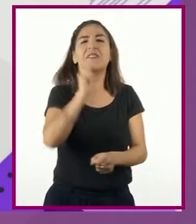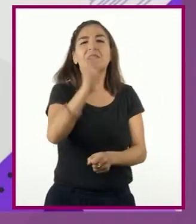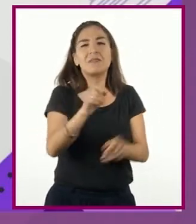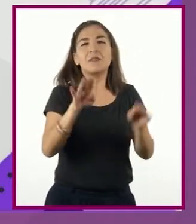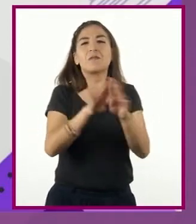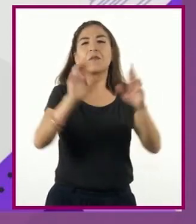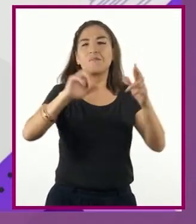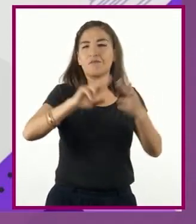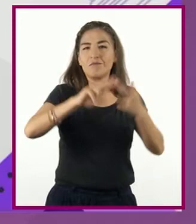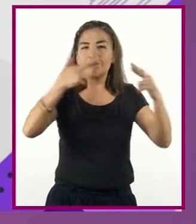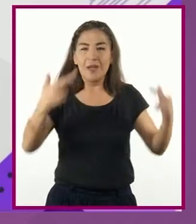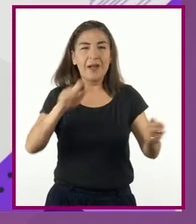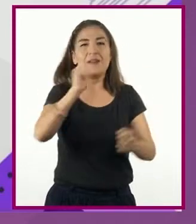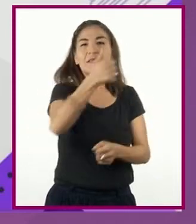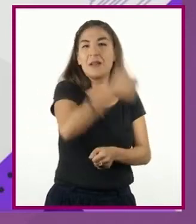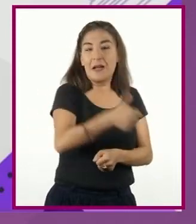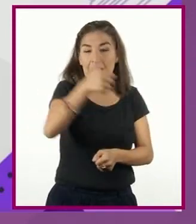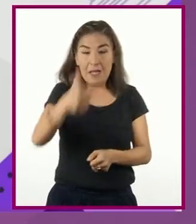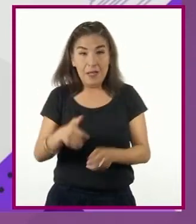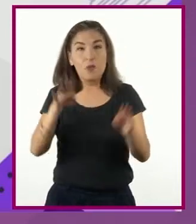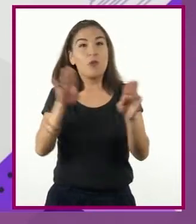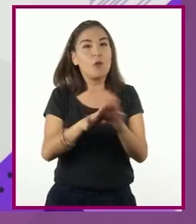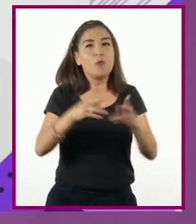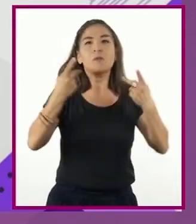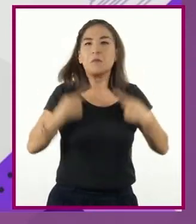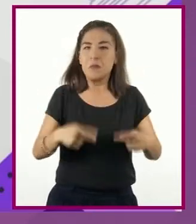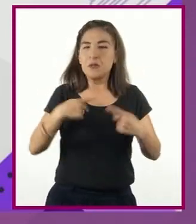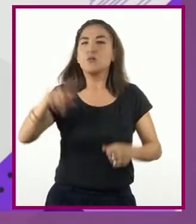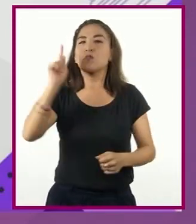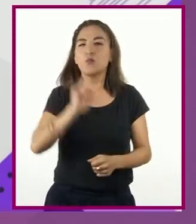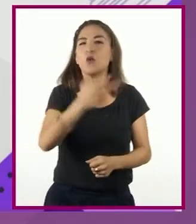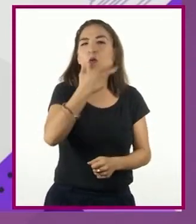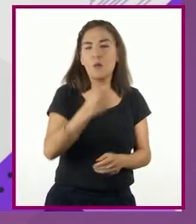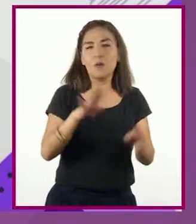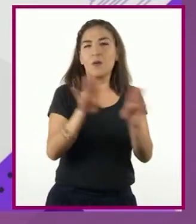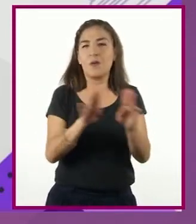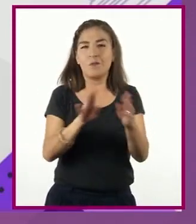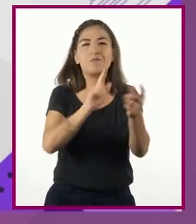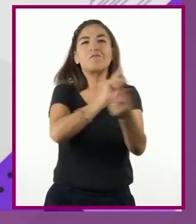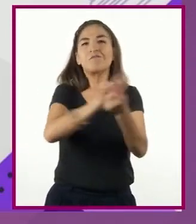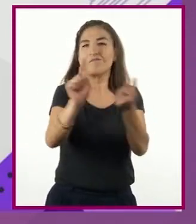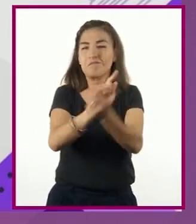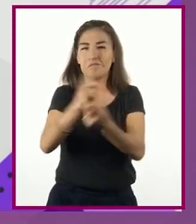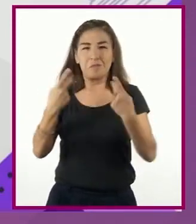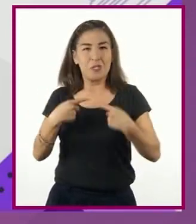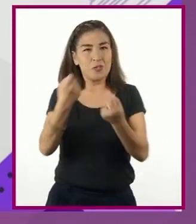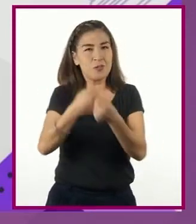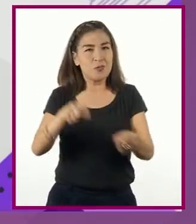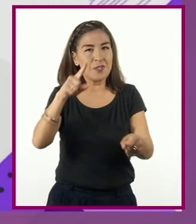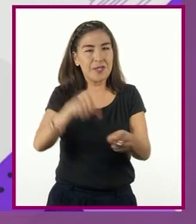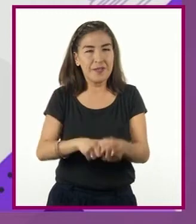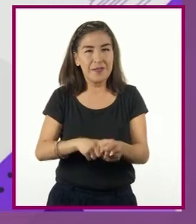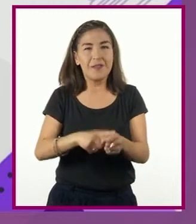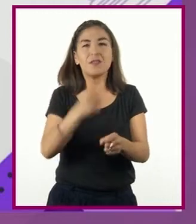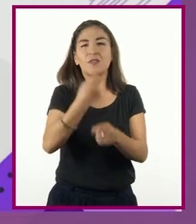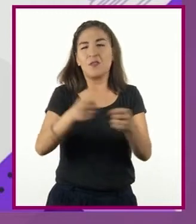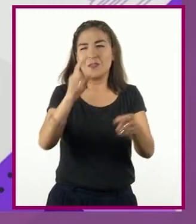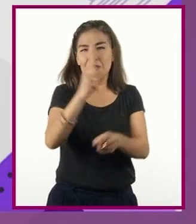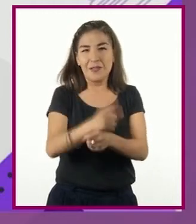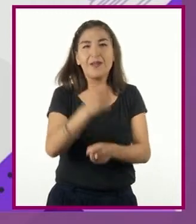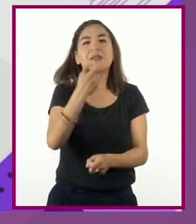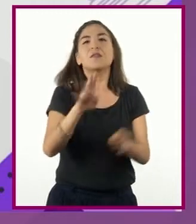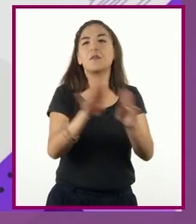distintas relaciones que cada una y cada uno establece con la sociedad, que van desde los vínculos con la familia,